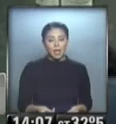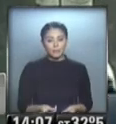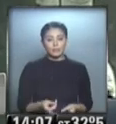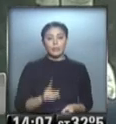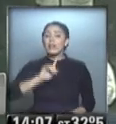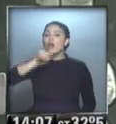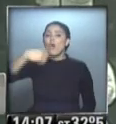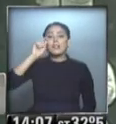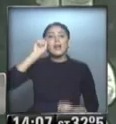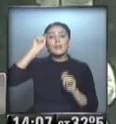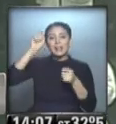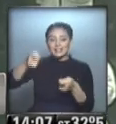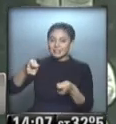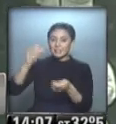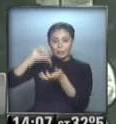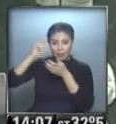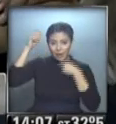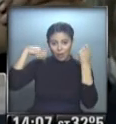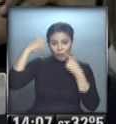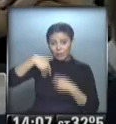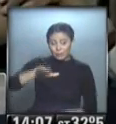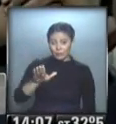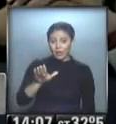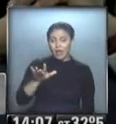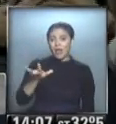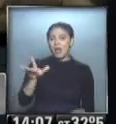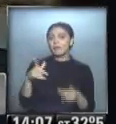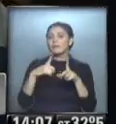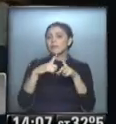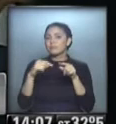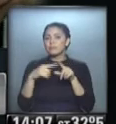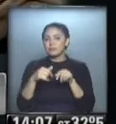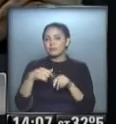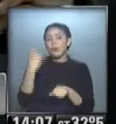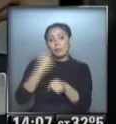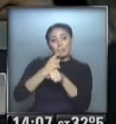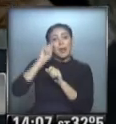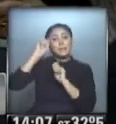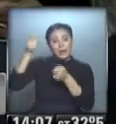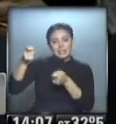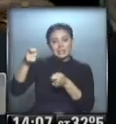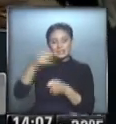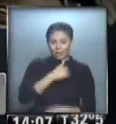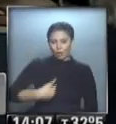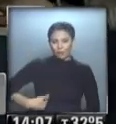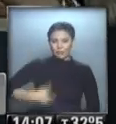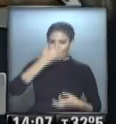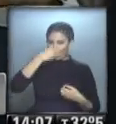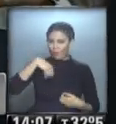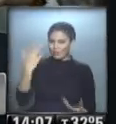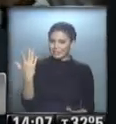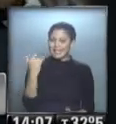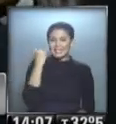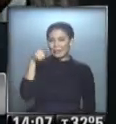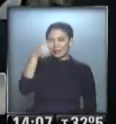mi próxima visita al Paraguay, que será la primera visita de Estado que haré ya siendo